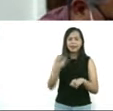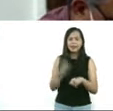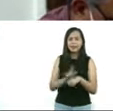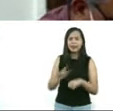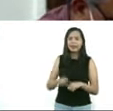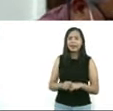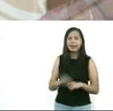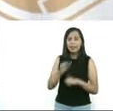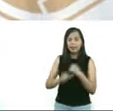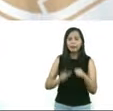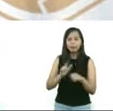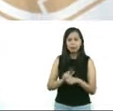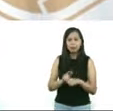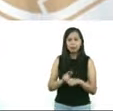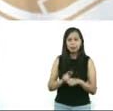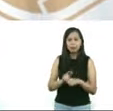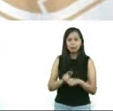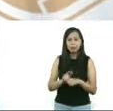ciudad. Sí,